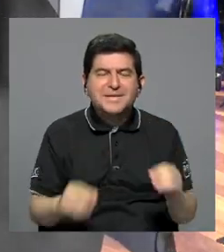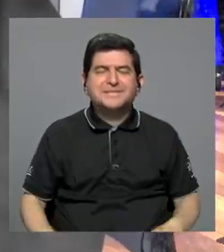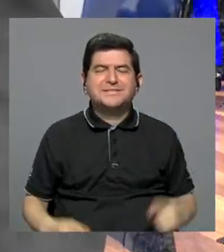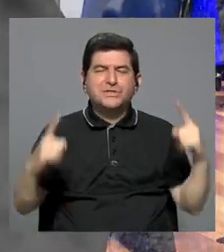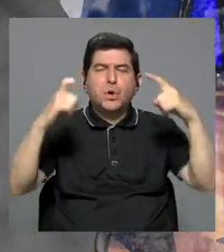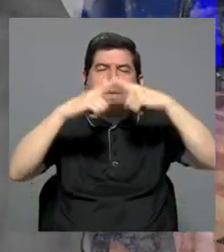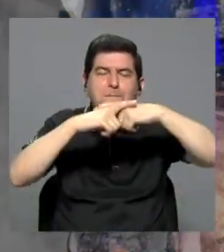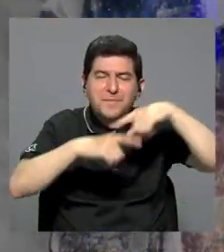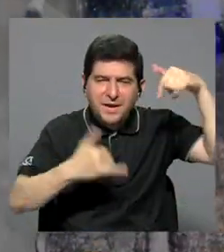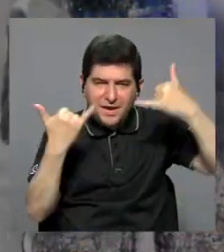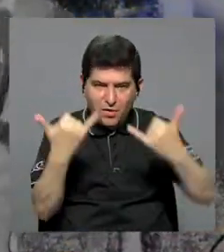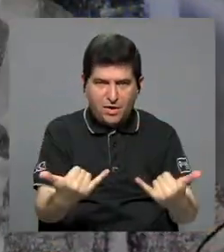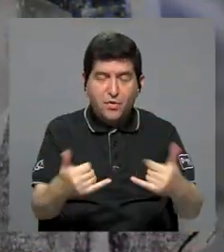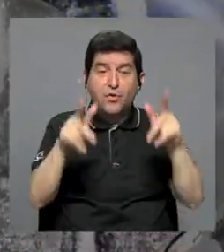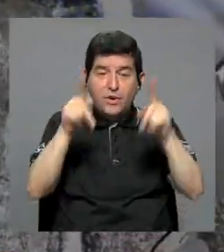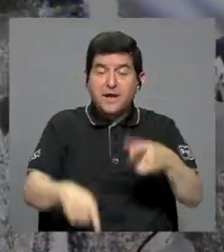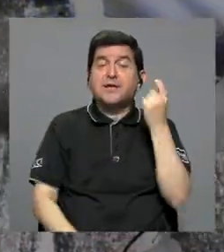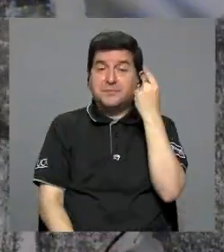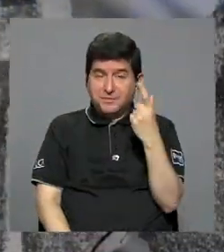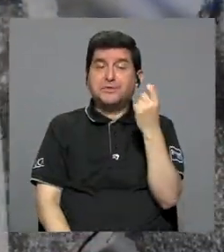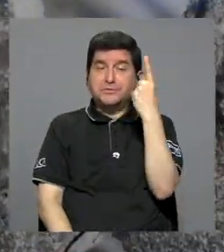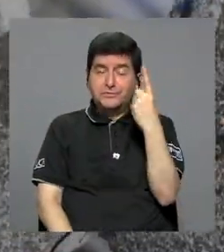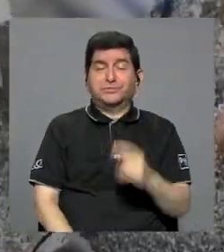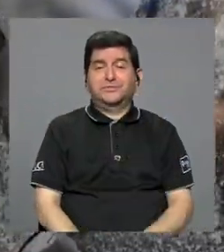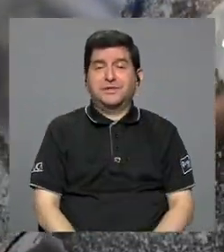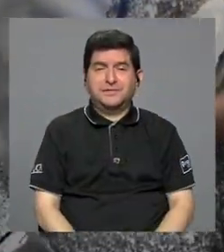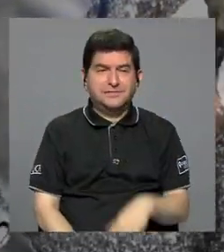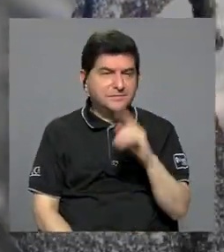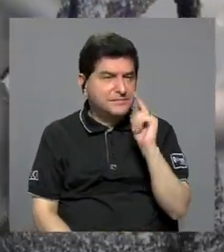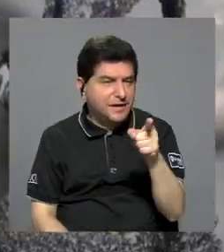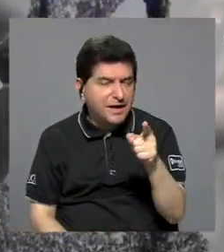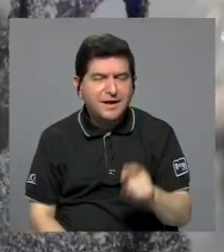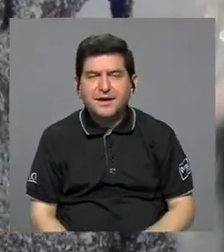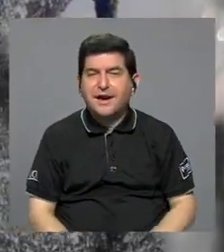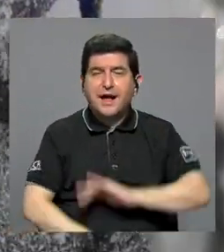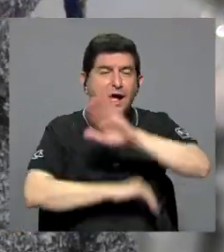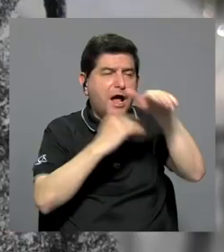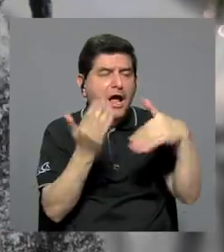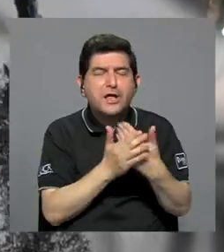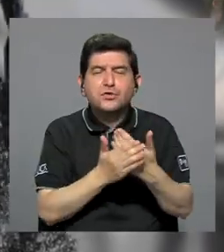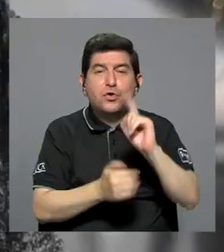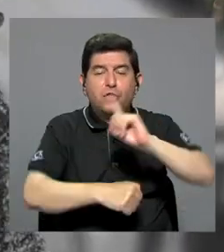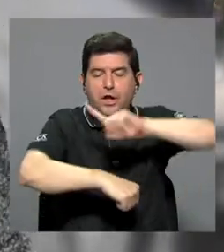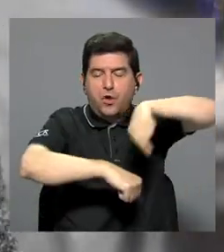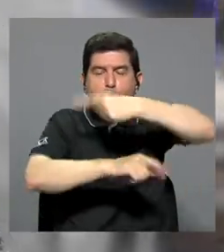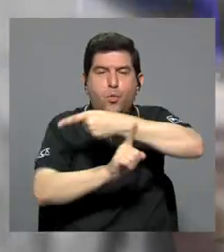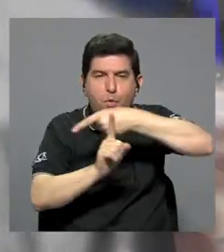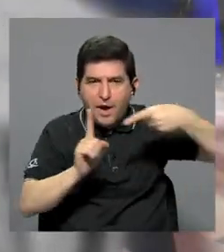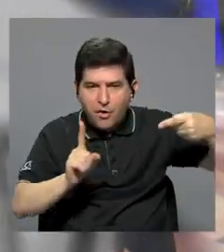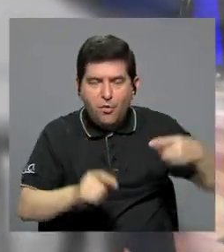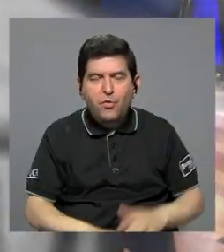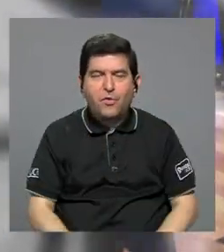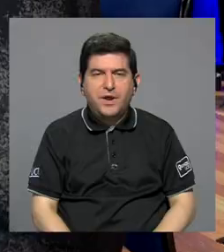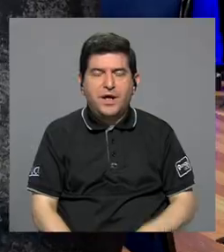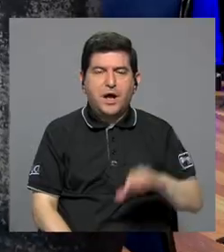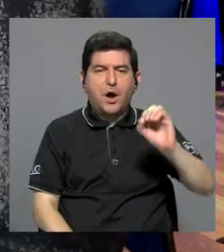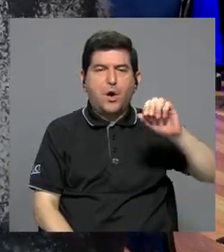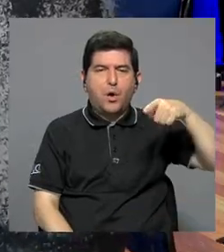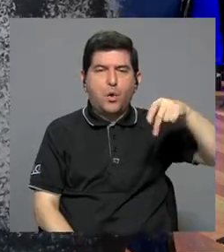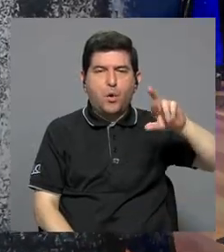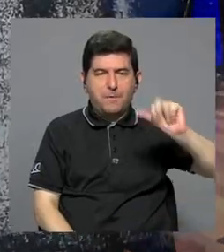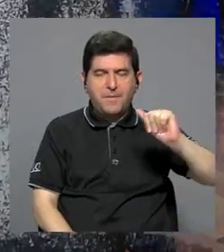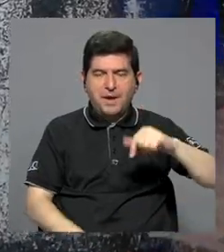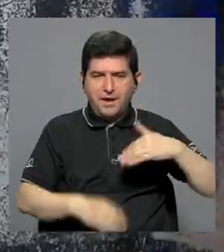estoy convencida de que el público lo va a entender. Porque está, durante toda la hora y media que dura la ópera,